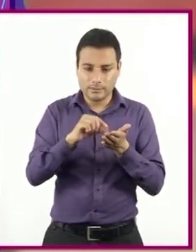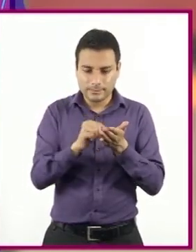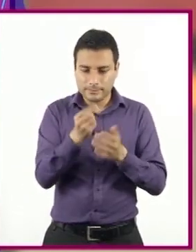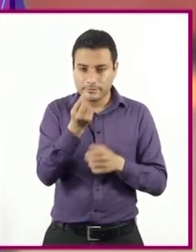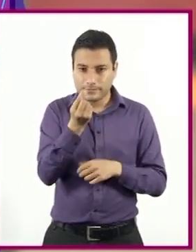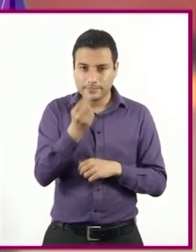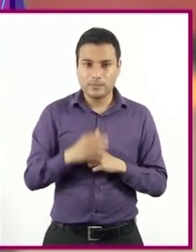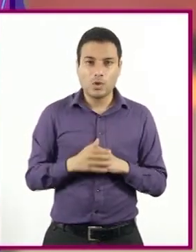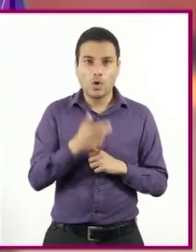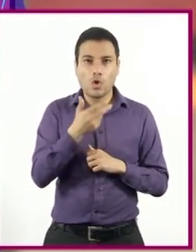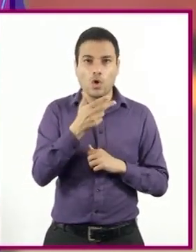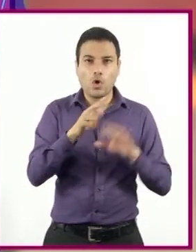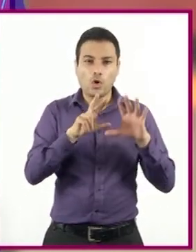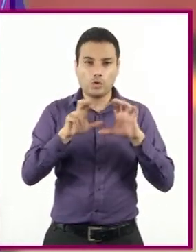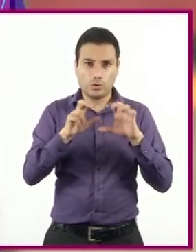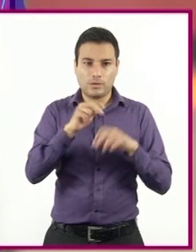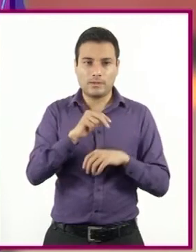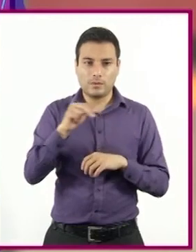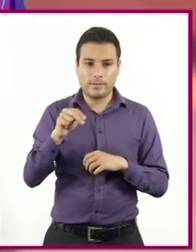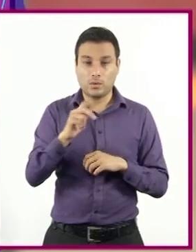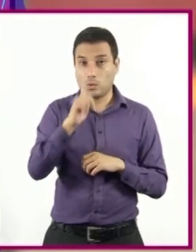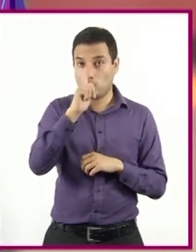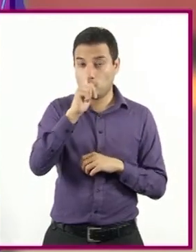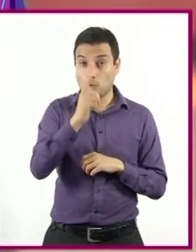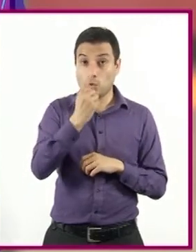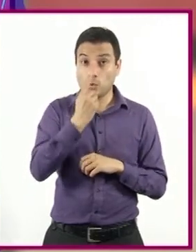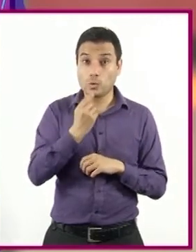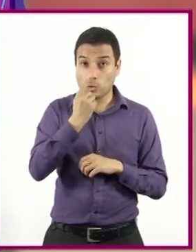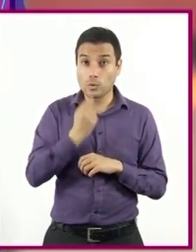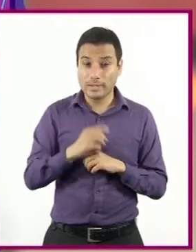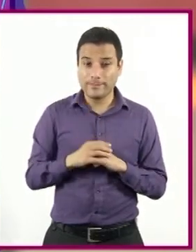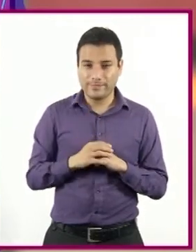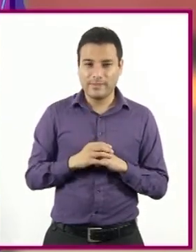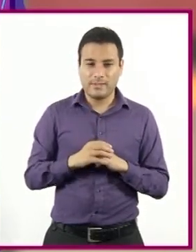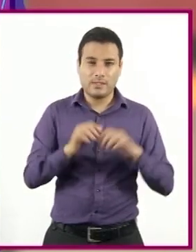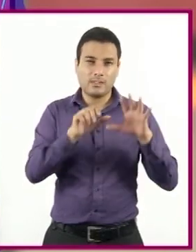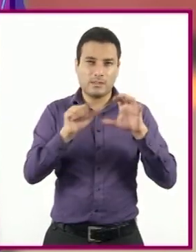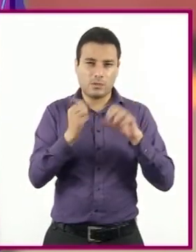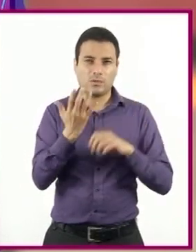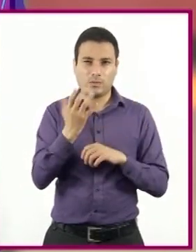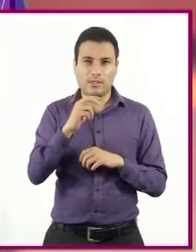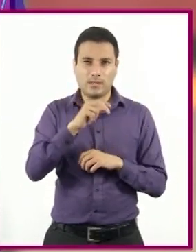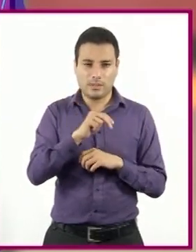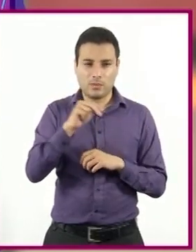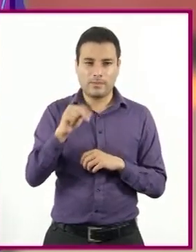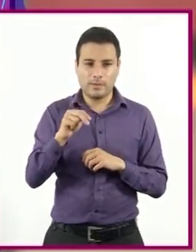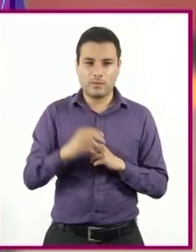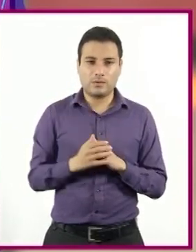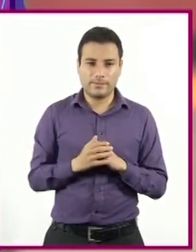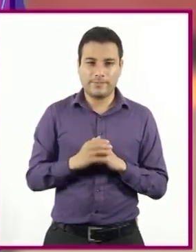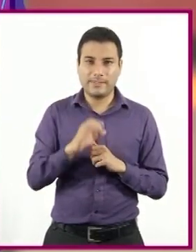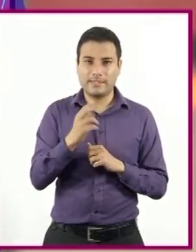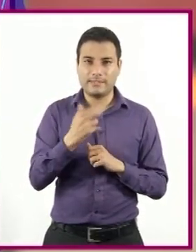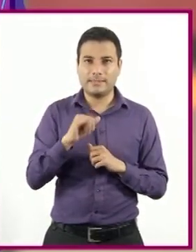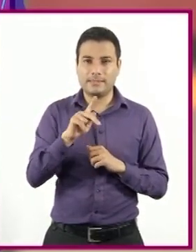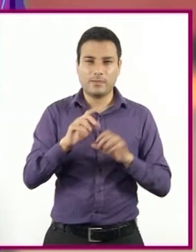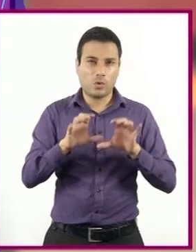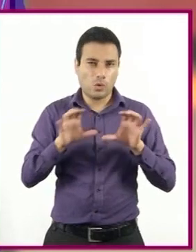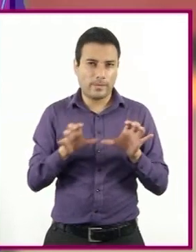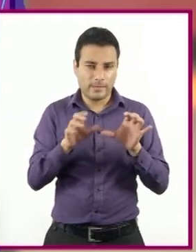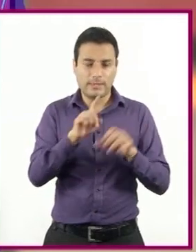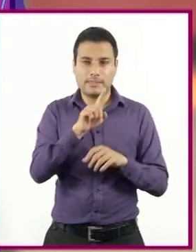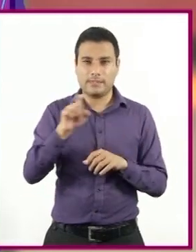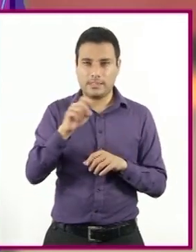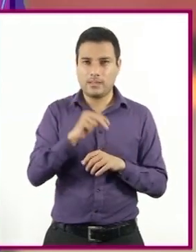nanómetros. La longitud de onda de la luz roja, 650 nanómetros. El ancho de un chip de computadora, 100